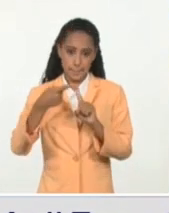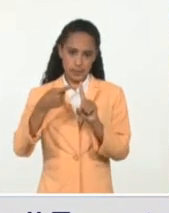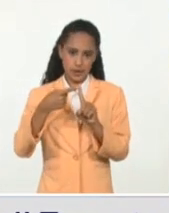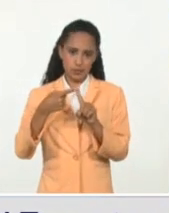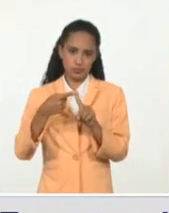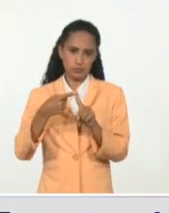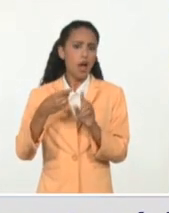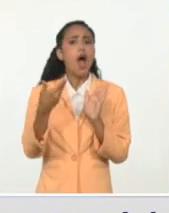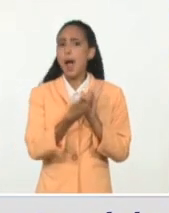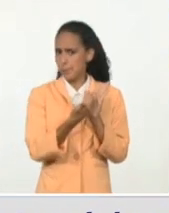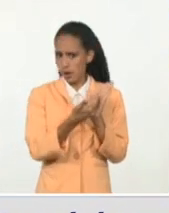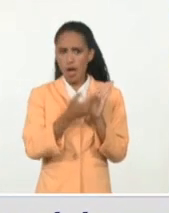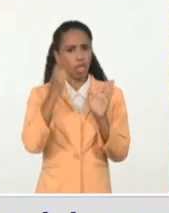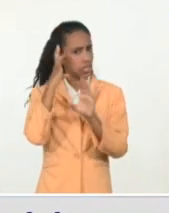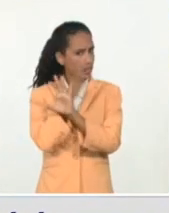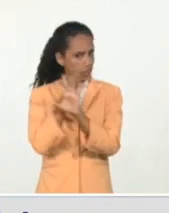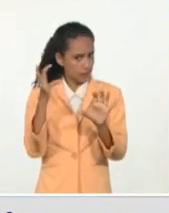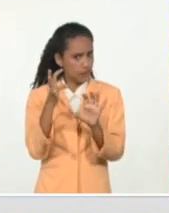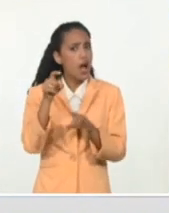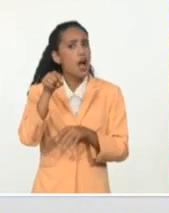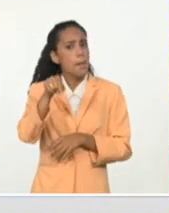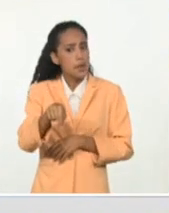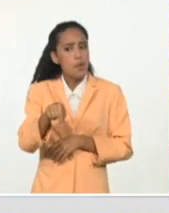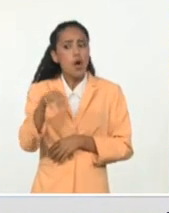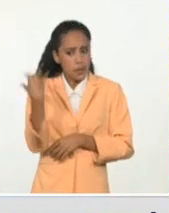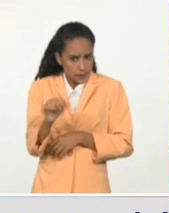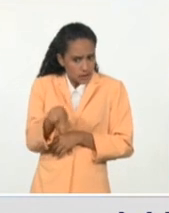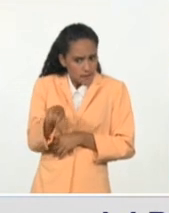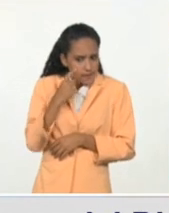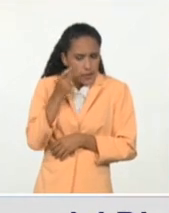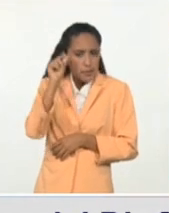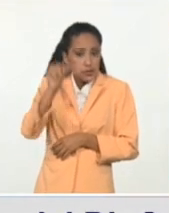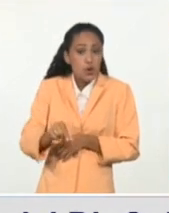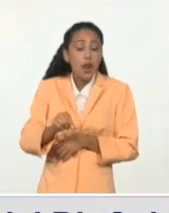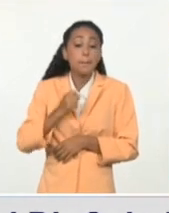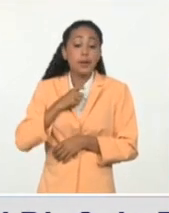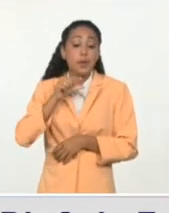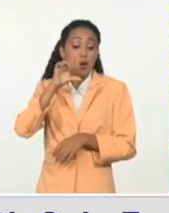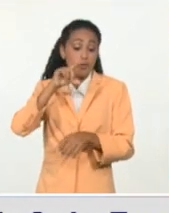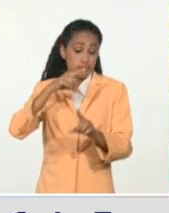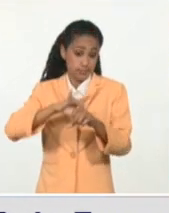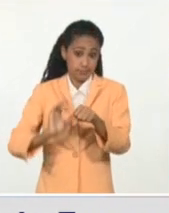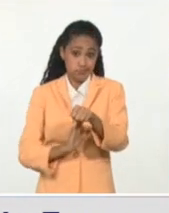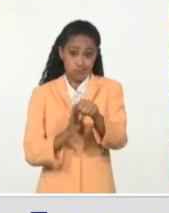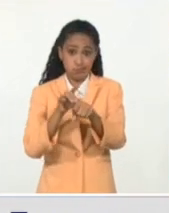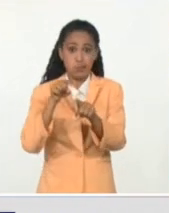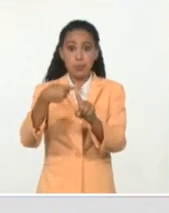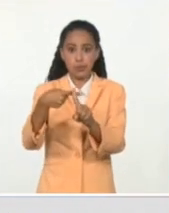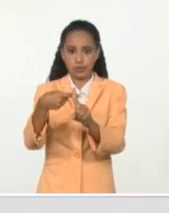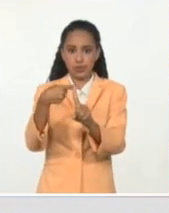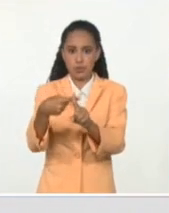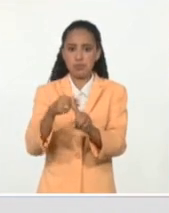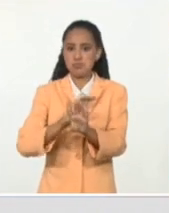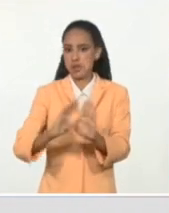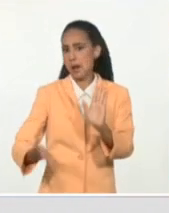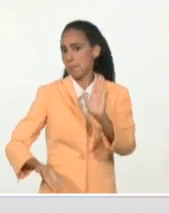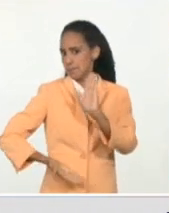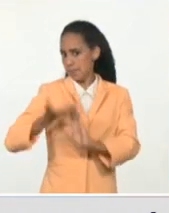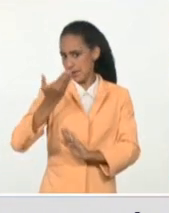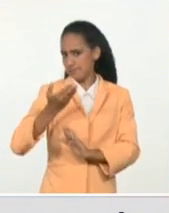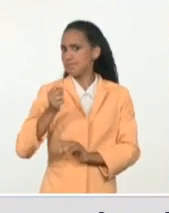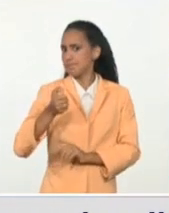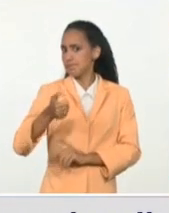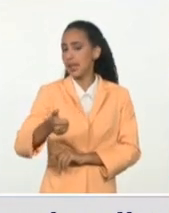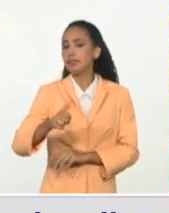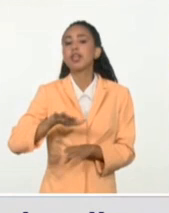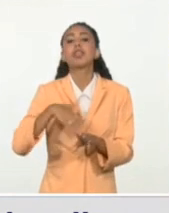de que las personas convalecientes de la COVID-19 pueden volver a enfermar. y este es un grupo en el cual la percepción del